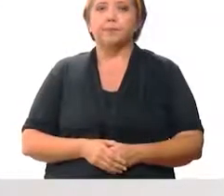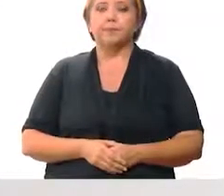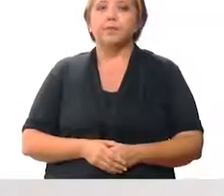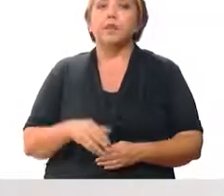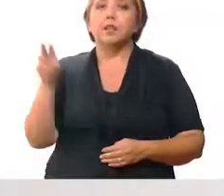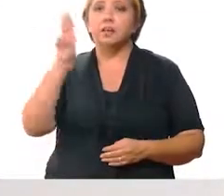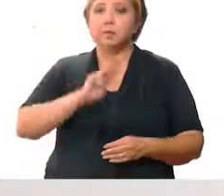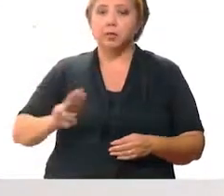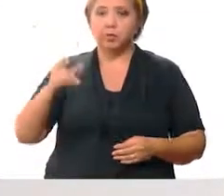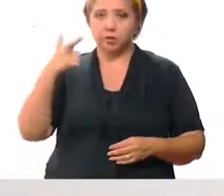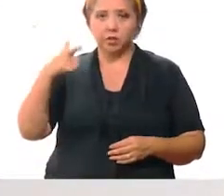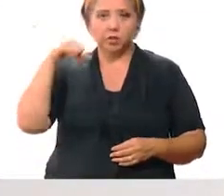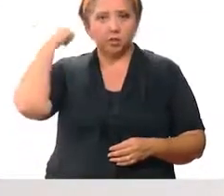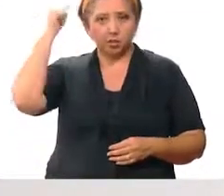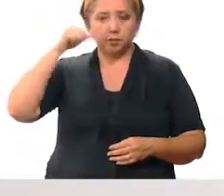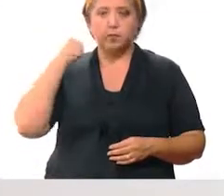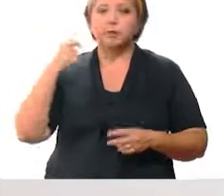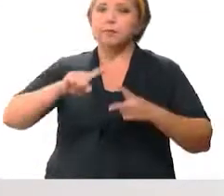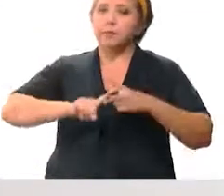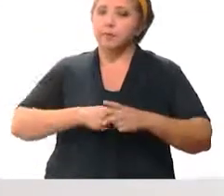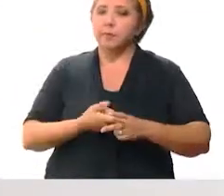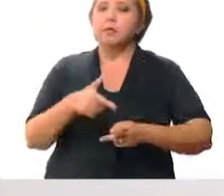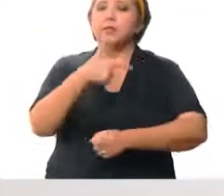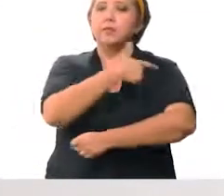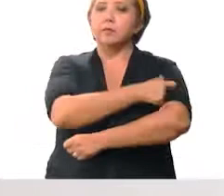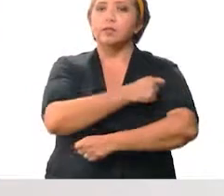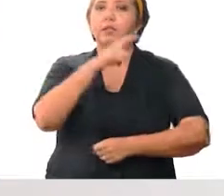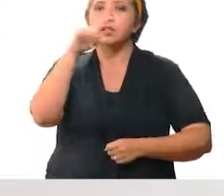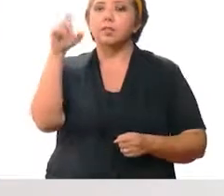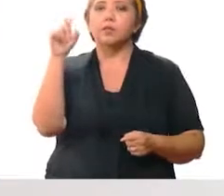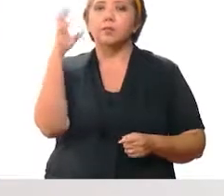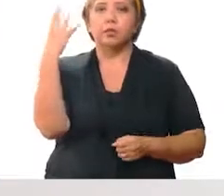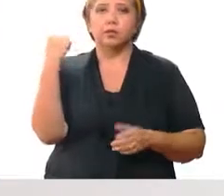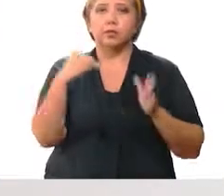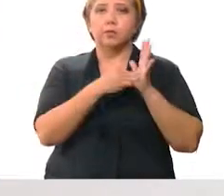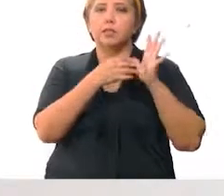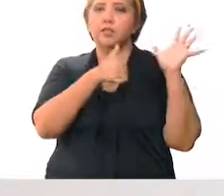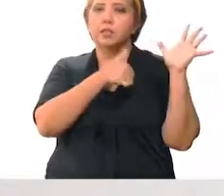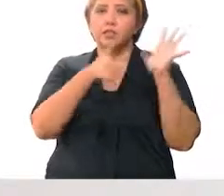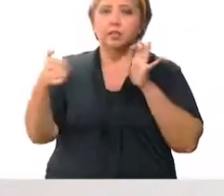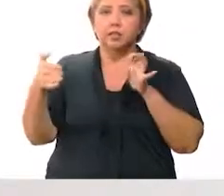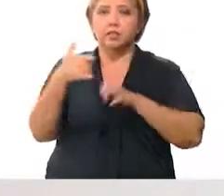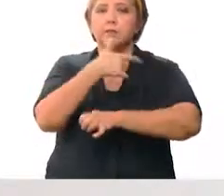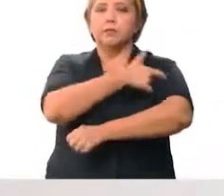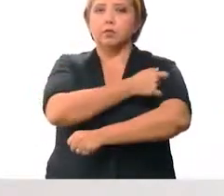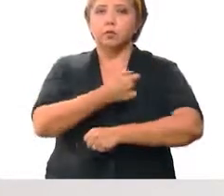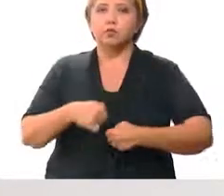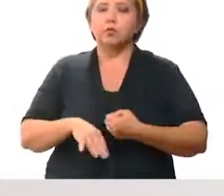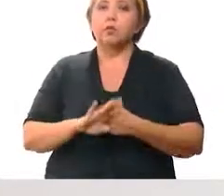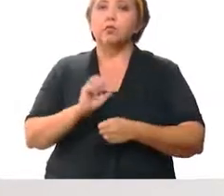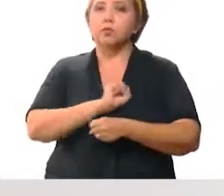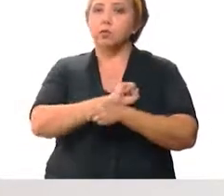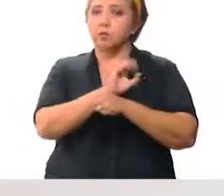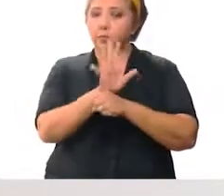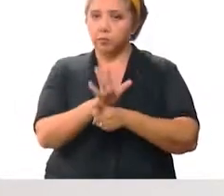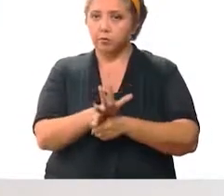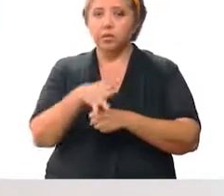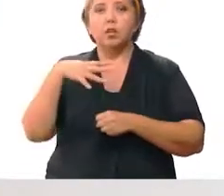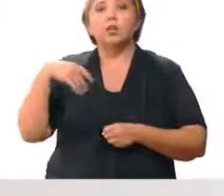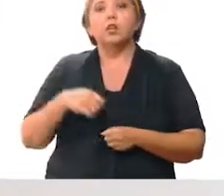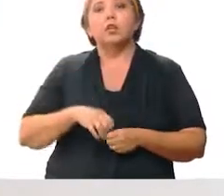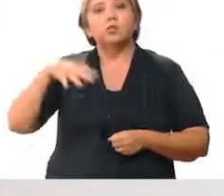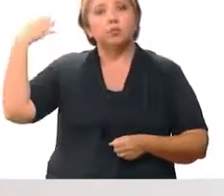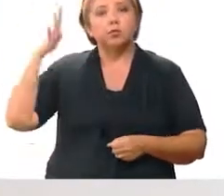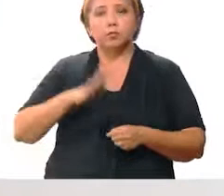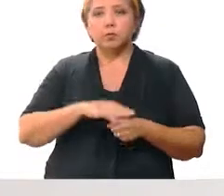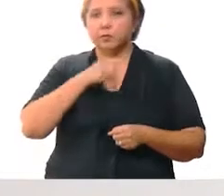El miércoles 7 de abril se comenzaron a aplicar 129,600 dosis de vacunas contra el coronavirus a los adultos